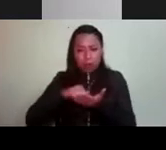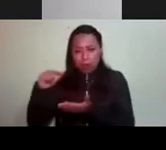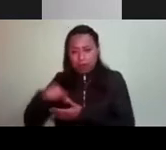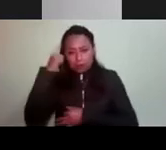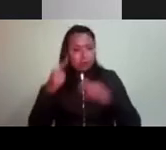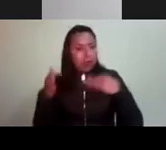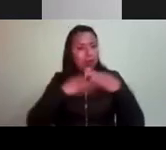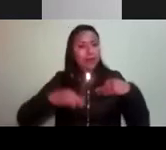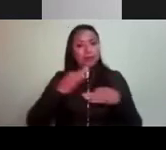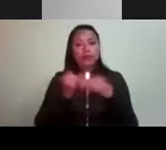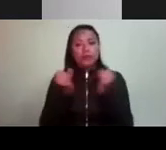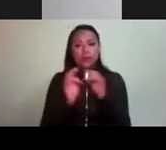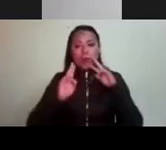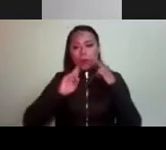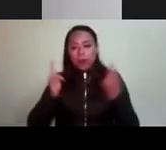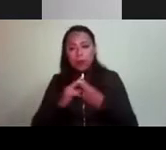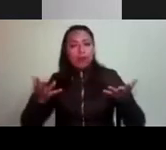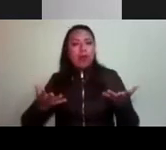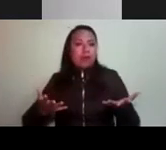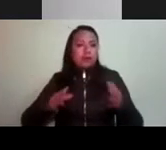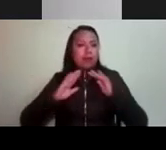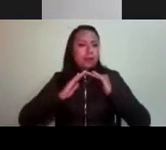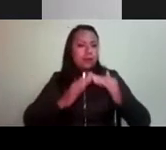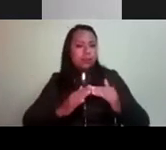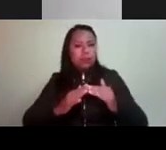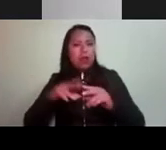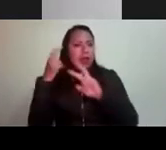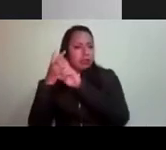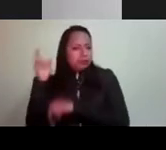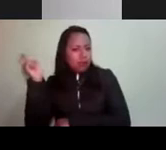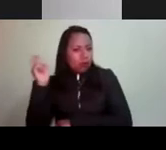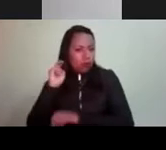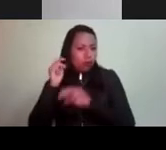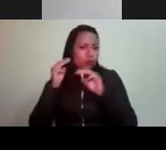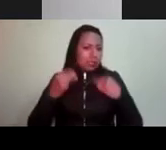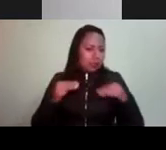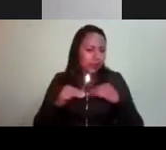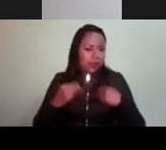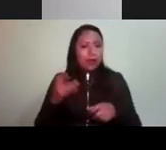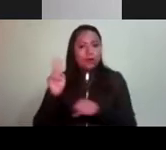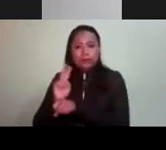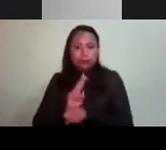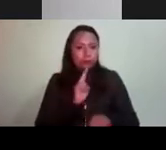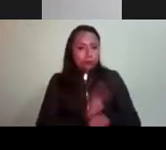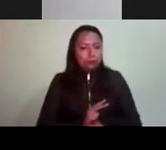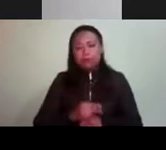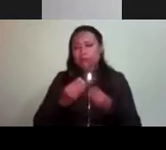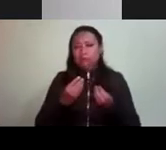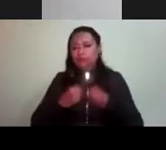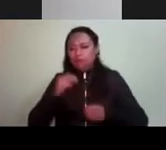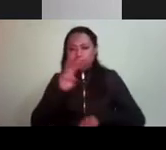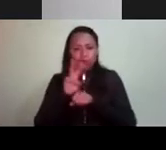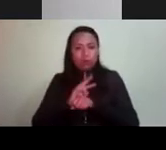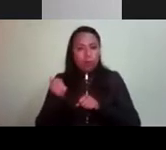En unidades habitacionales, microbuses, mercados, se hicieron 478 verificaciones administrativas.